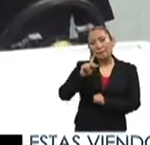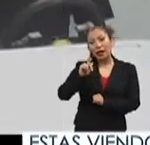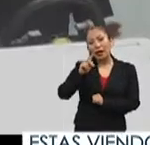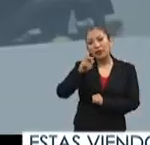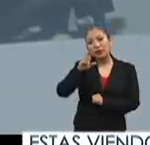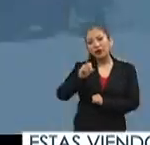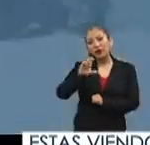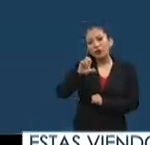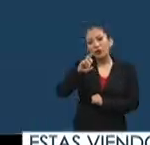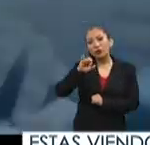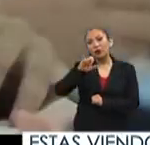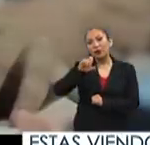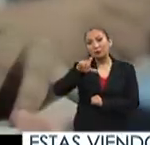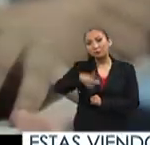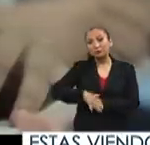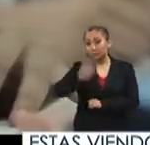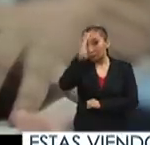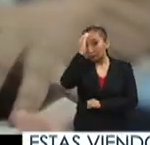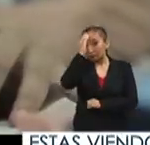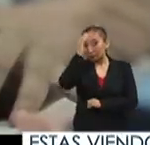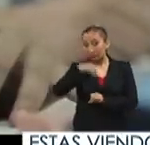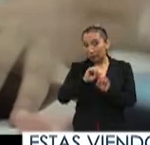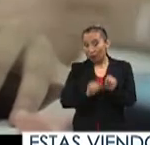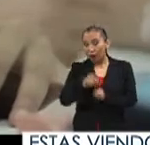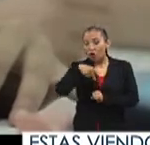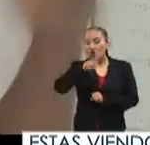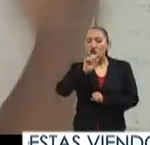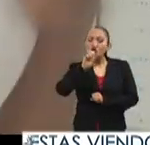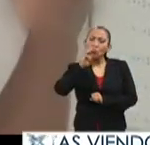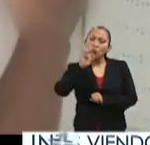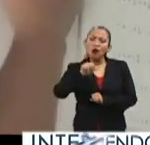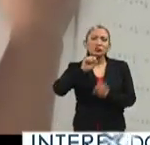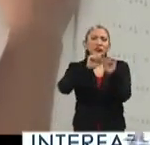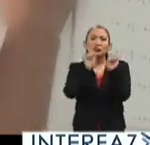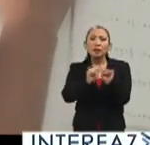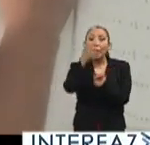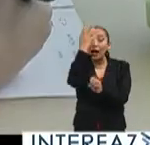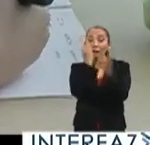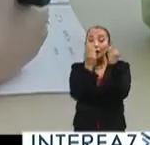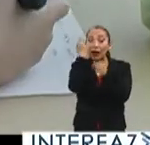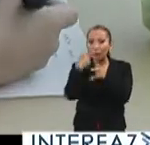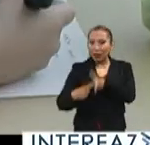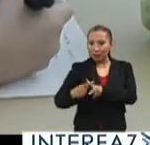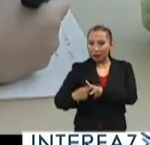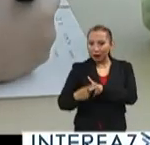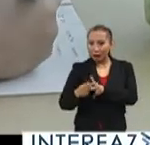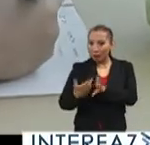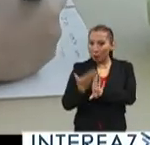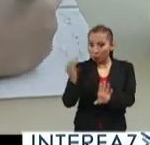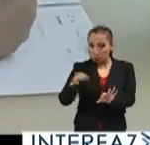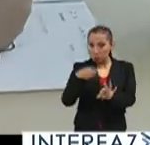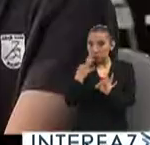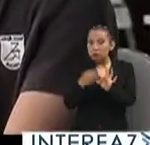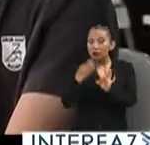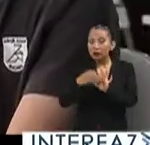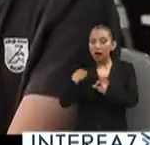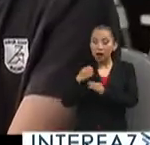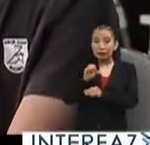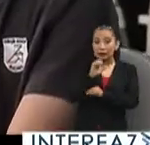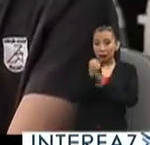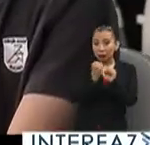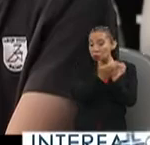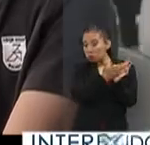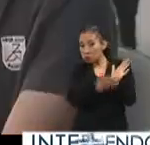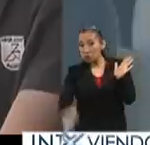Curiel. Conoce el método Kumon, un sistema de aprendizaje de matemáticas muy efectivo que cumple